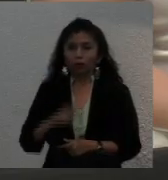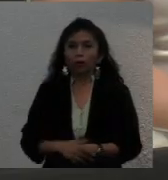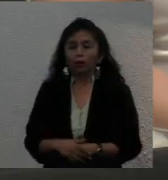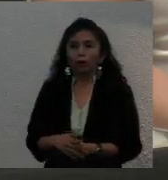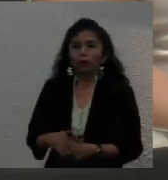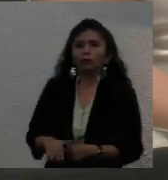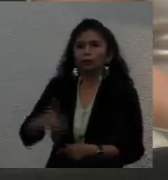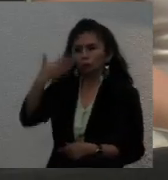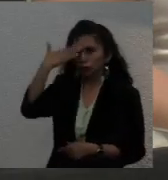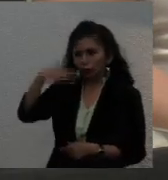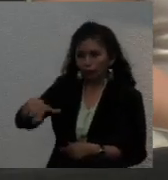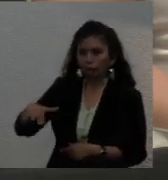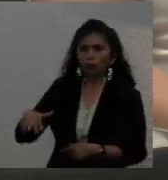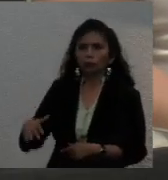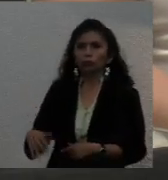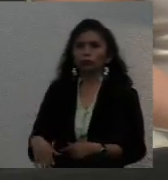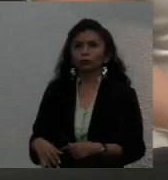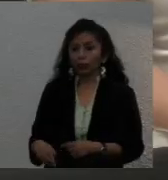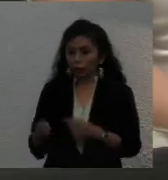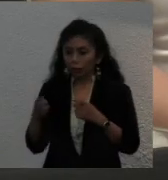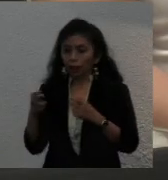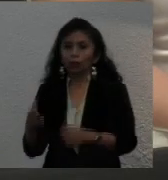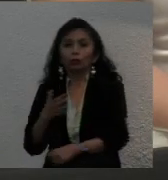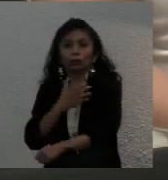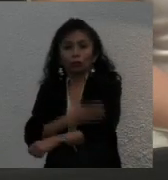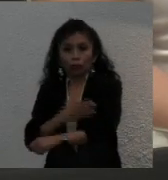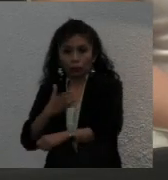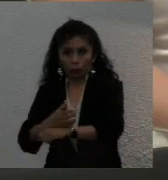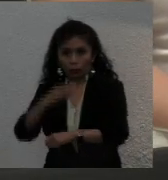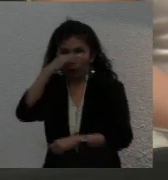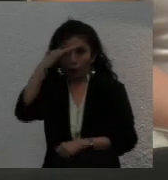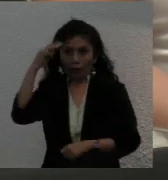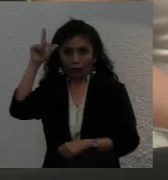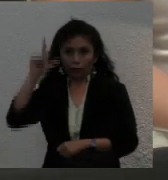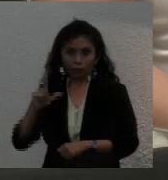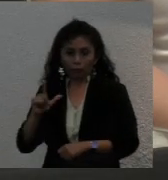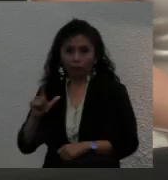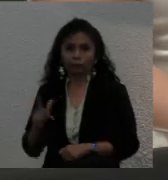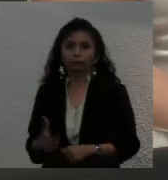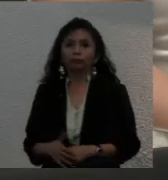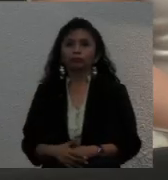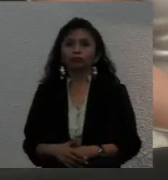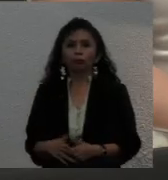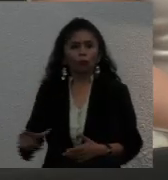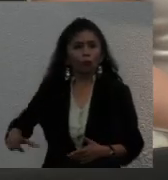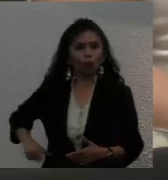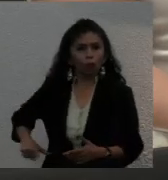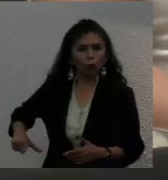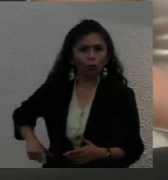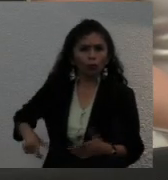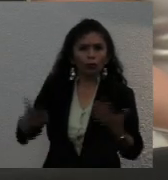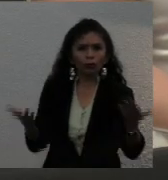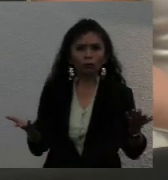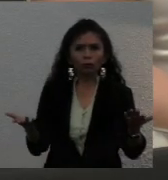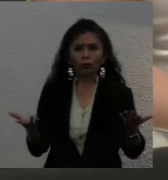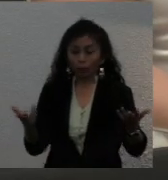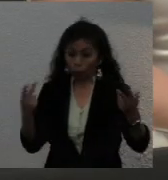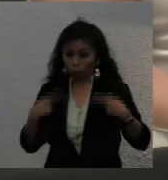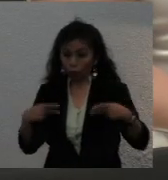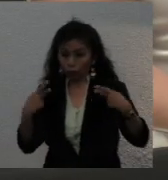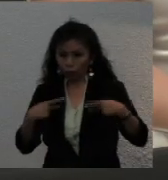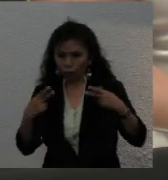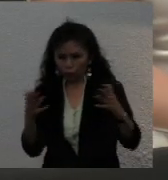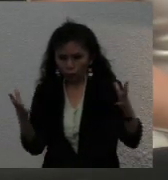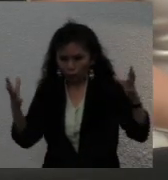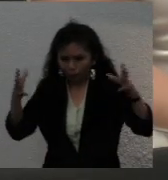desde la Cuarta Transformación ha encabezado a nuestra compañera gobernadora Mara Lezama Espinosa. Un gobierno que ha puesto a las personas en el